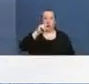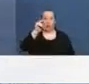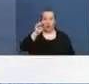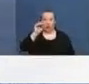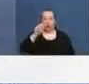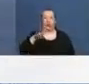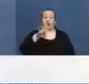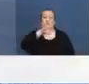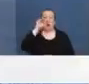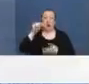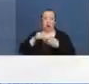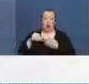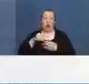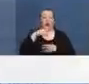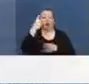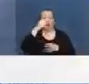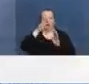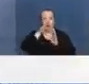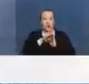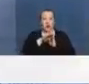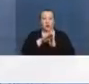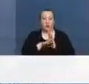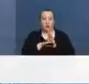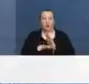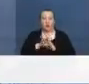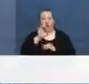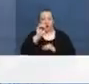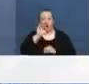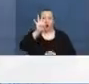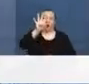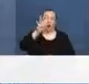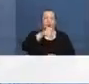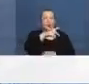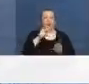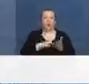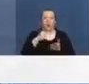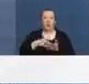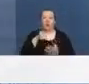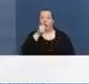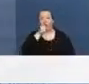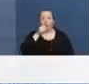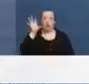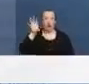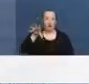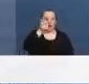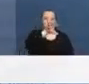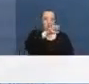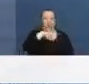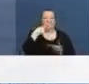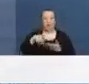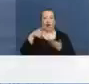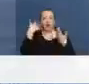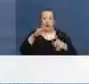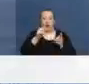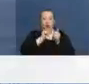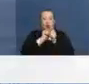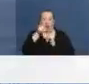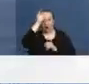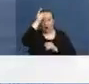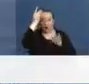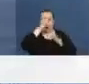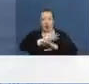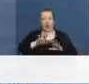dólares sólo debía 1500 dólares y así tuvo tres o cuatro presentaciones para pagar lo que se le había prestado eso lo que dicen